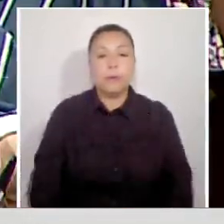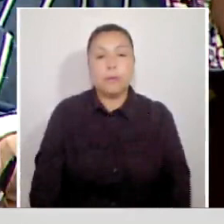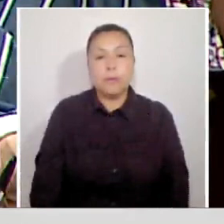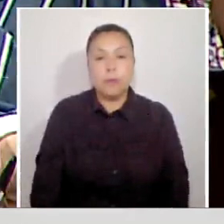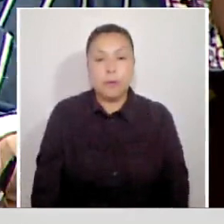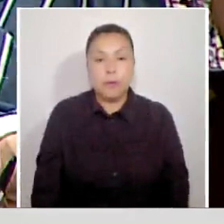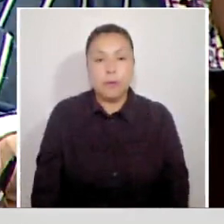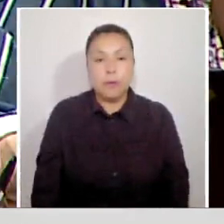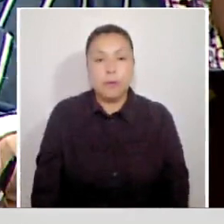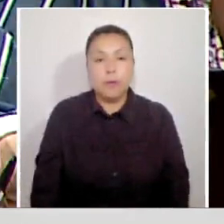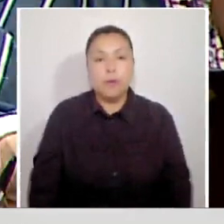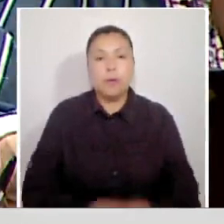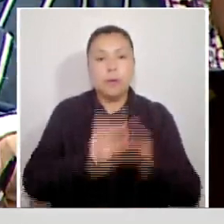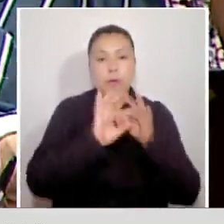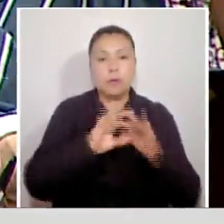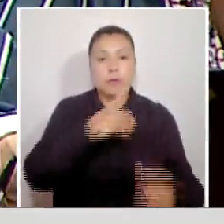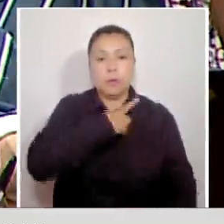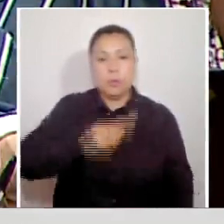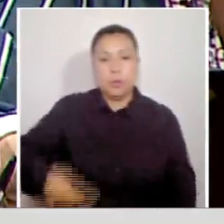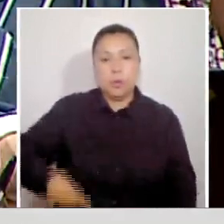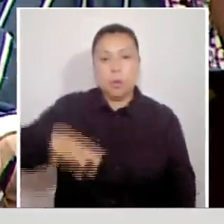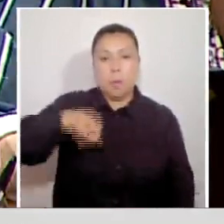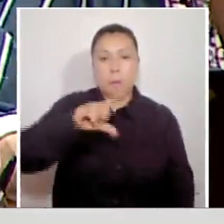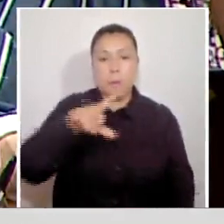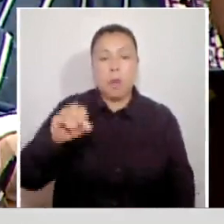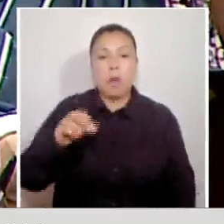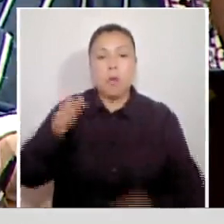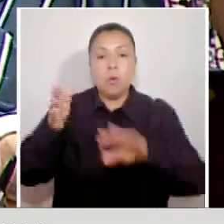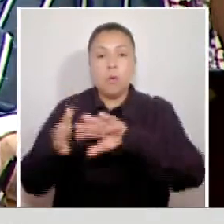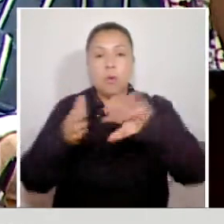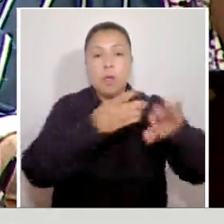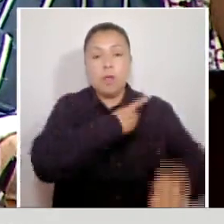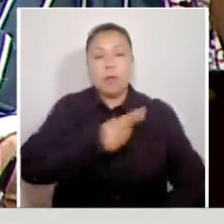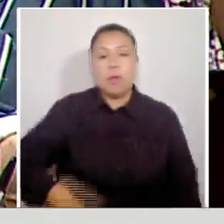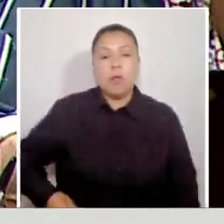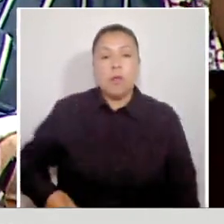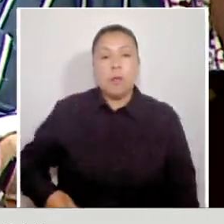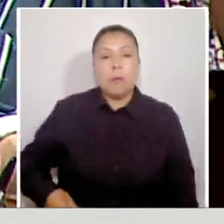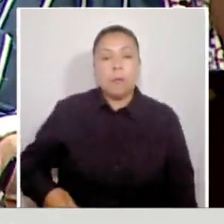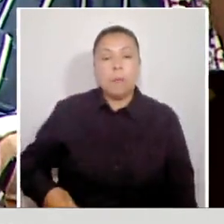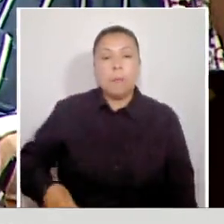diputado Melo tiene la palabra la diputada marlén